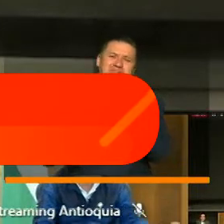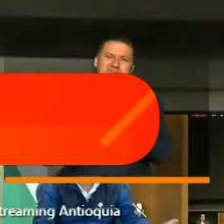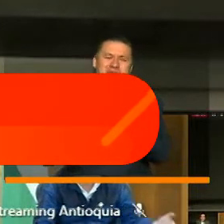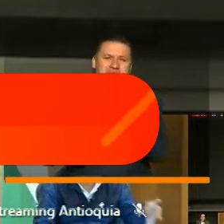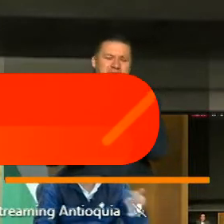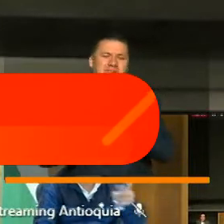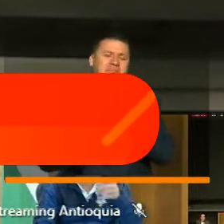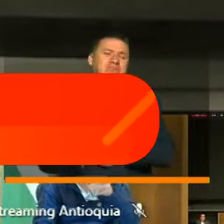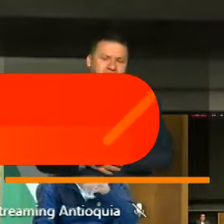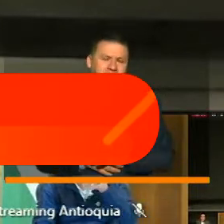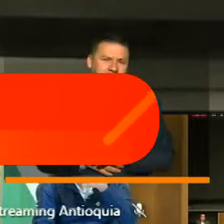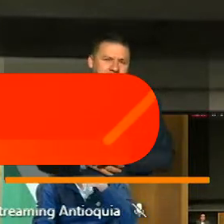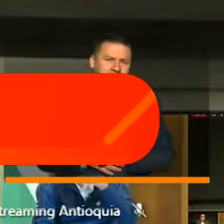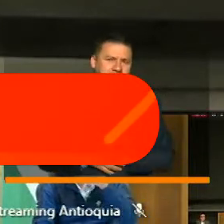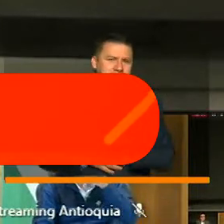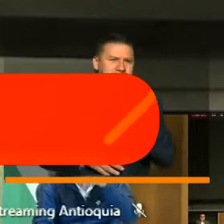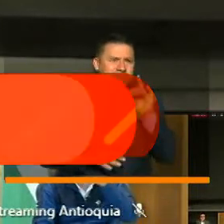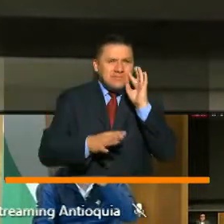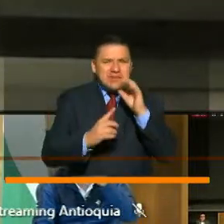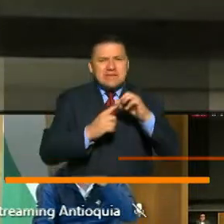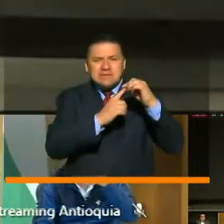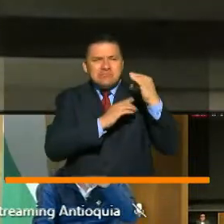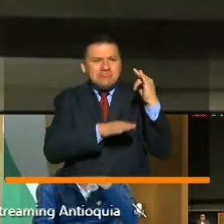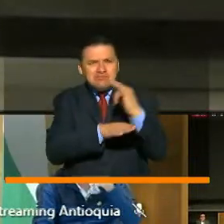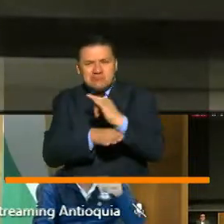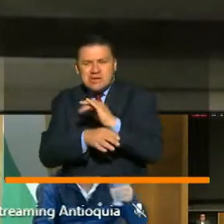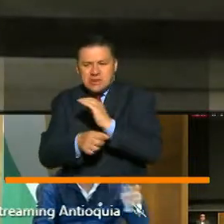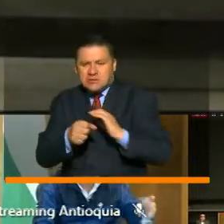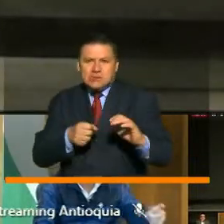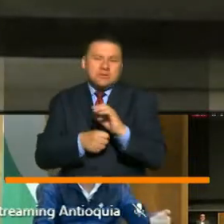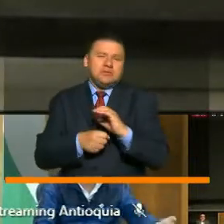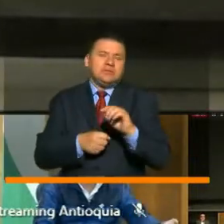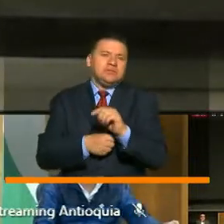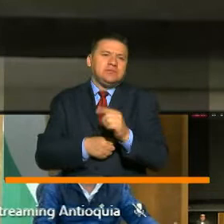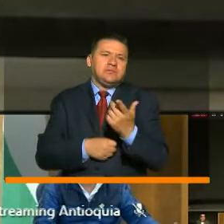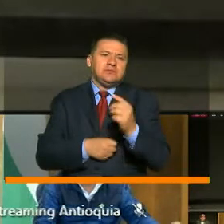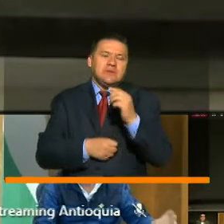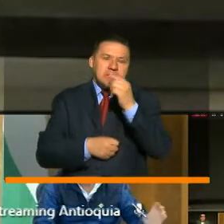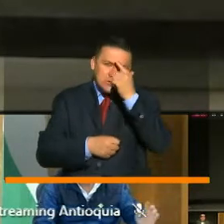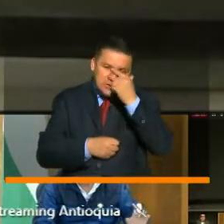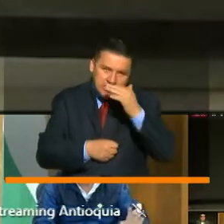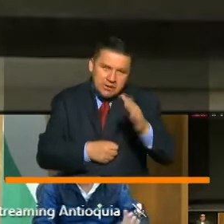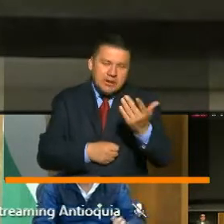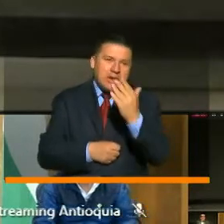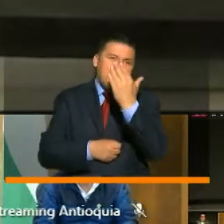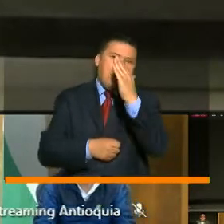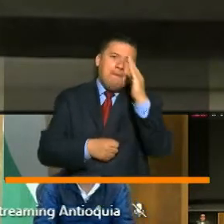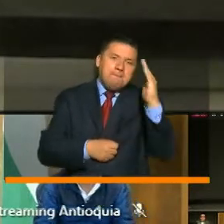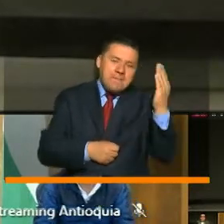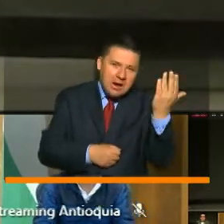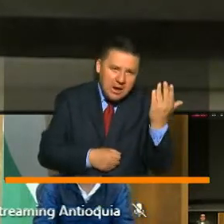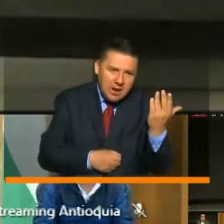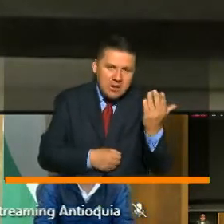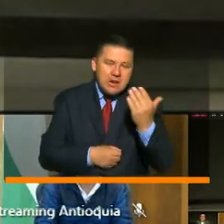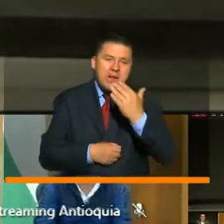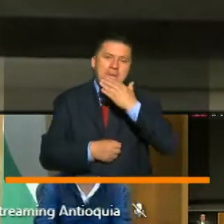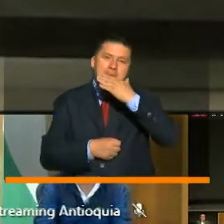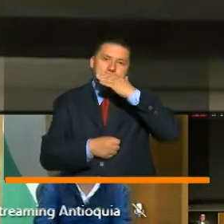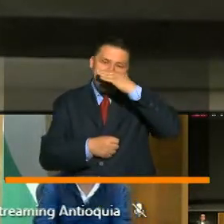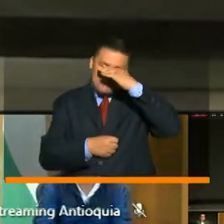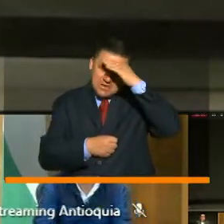en algunas ciudades y con una vigilancia especial, ciudades como Santa Marta, Barranquilla,